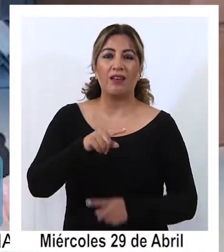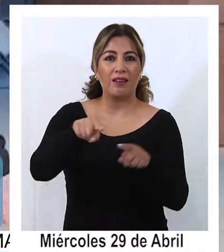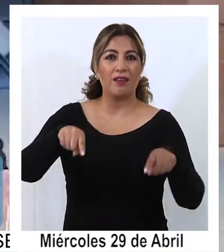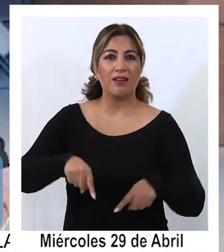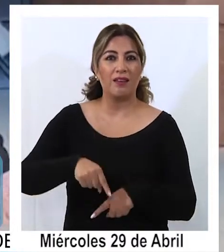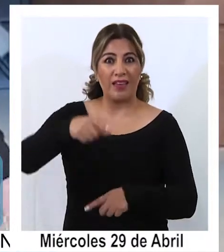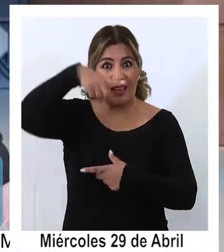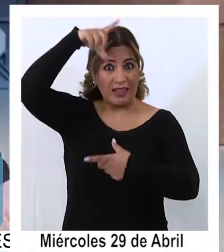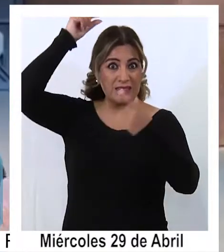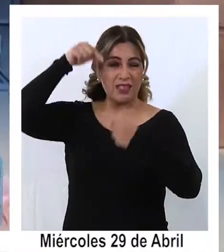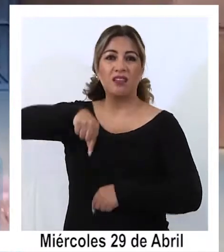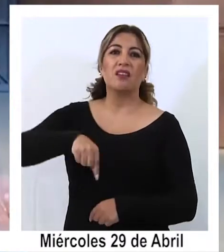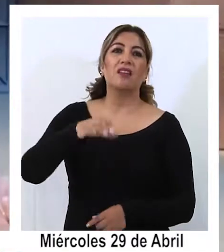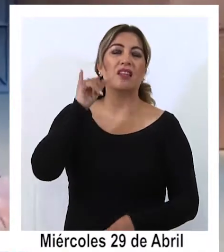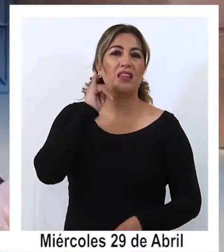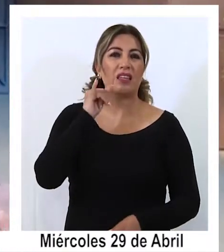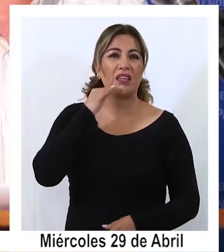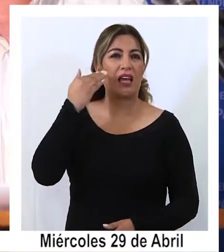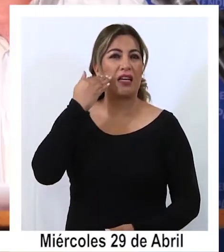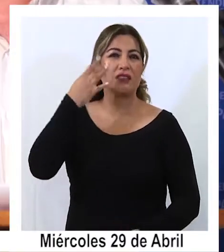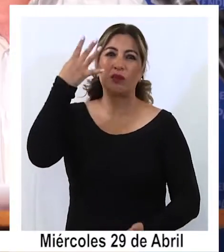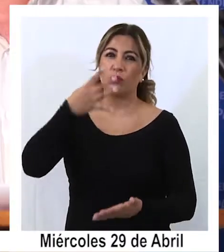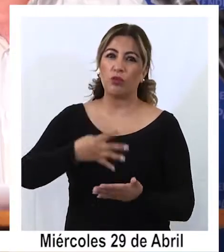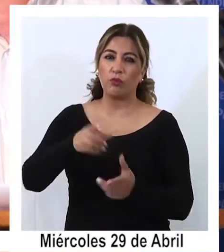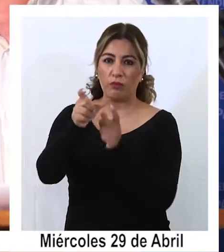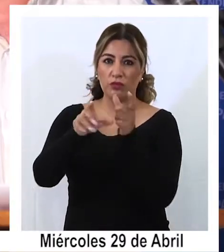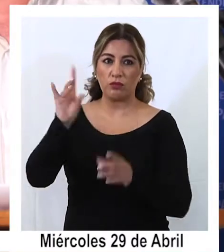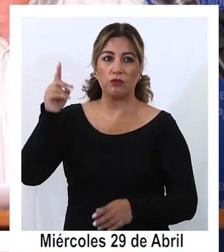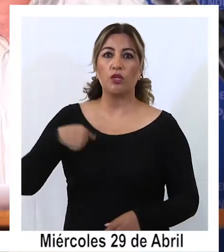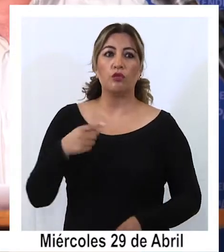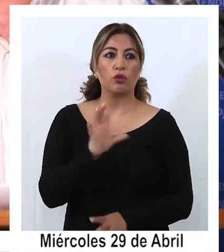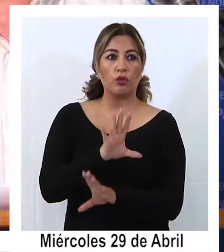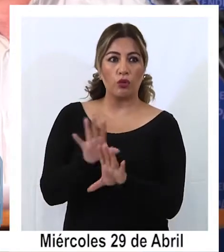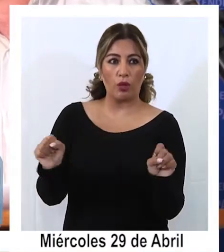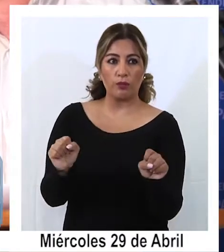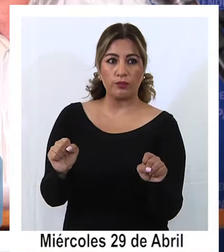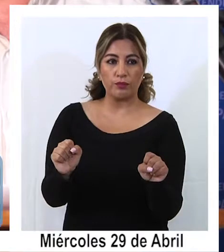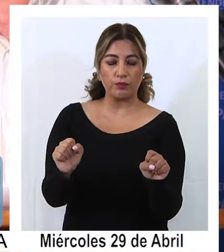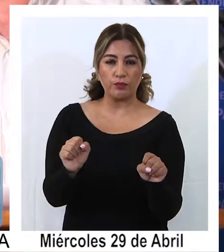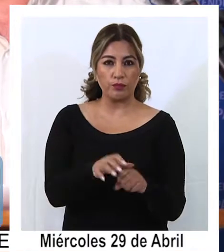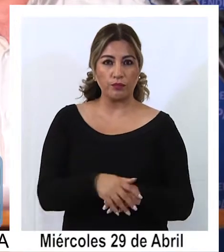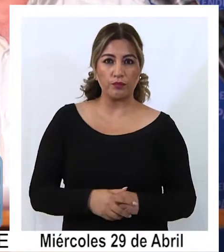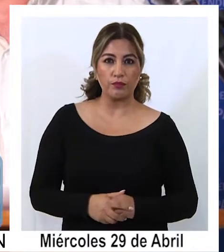en Iquique una cantidad cercana a 4.000 bolivianos. No estoy de acuerdo, ¿no es cierto?, con que